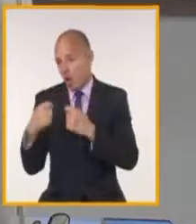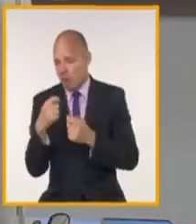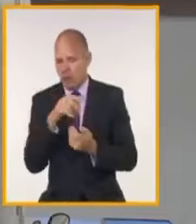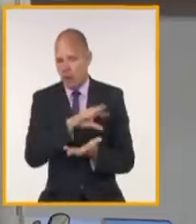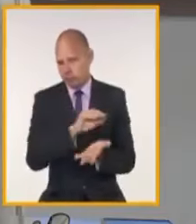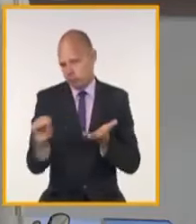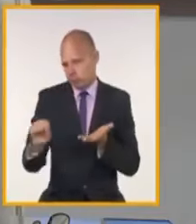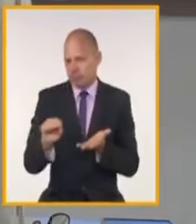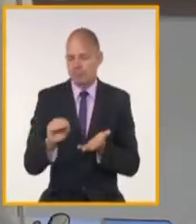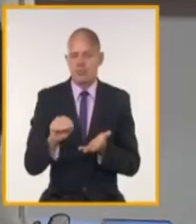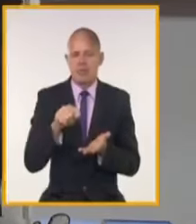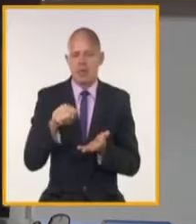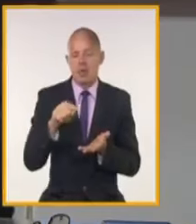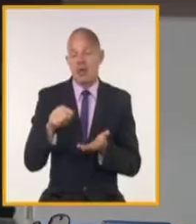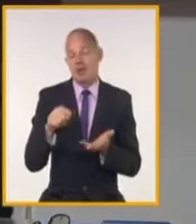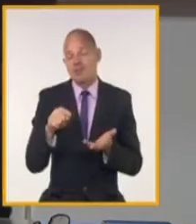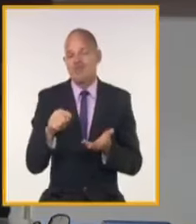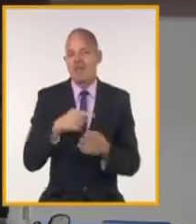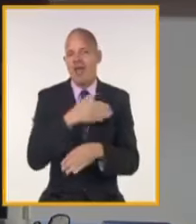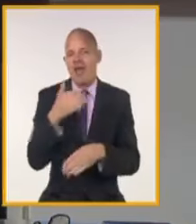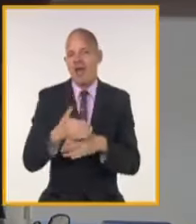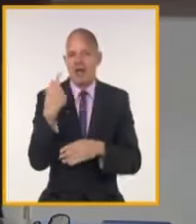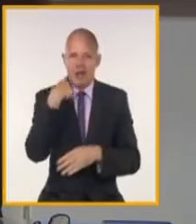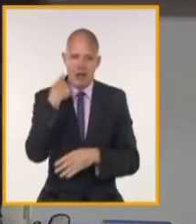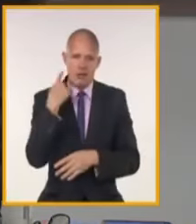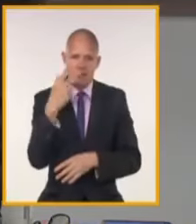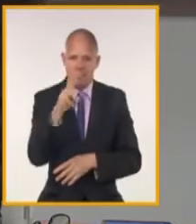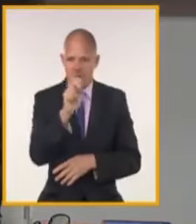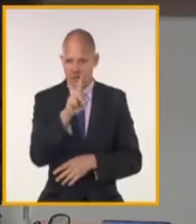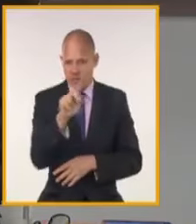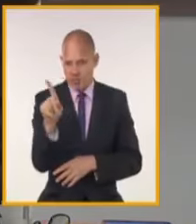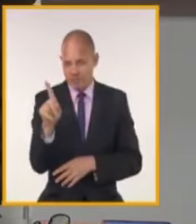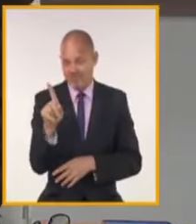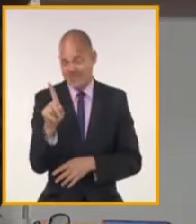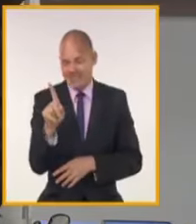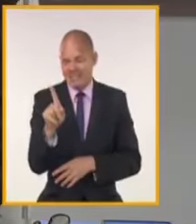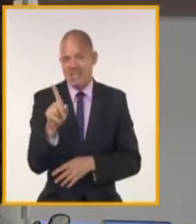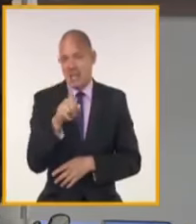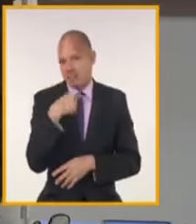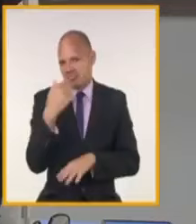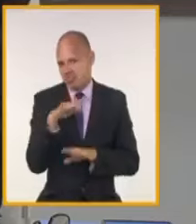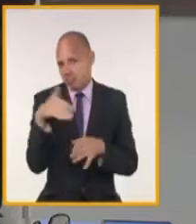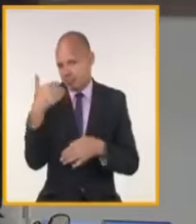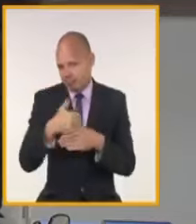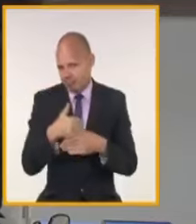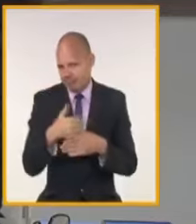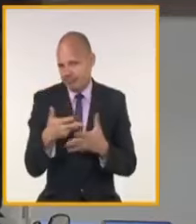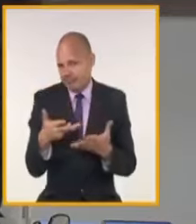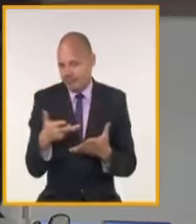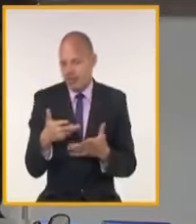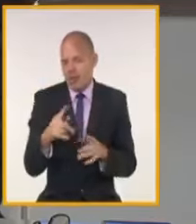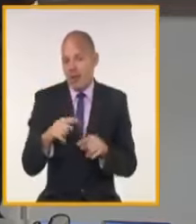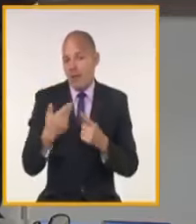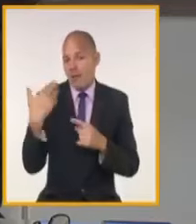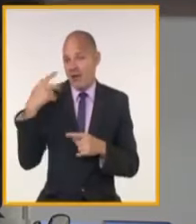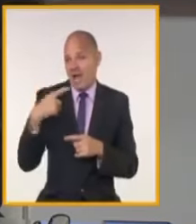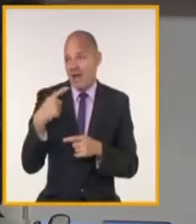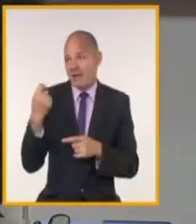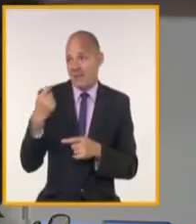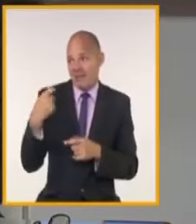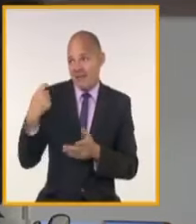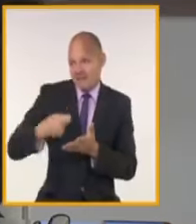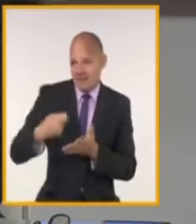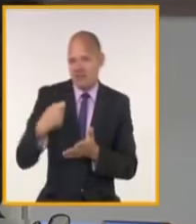año 2021 también se también nos bloquearon esa línea de financiamiento también esa